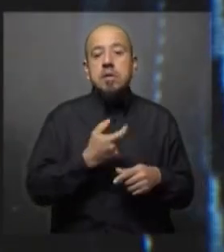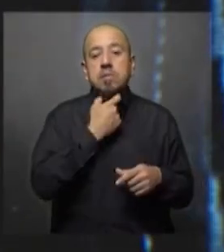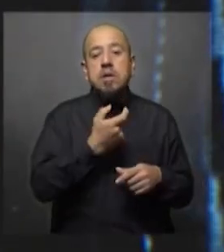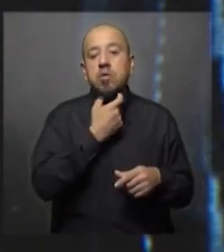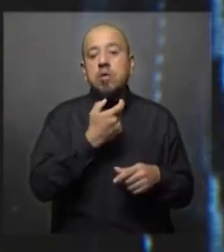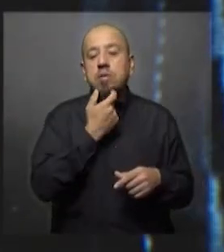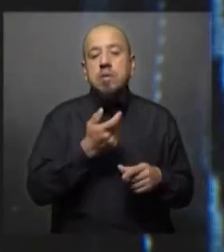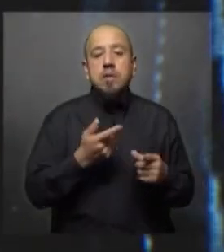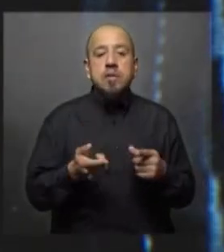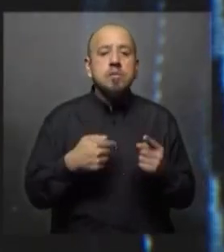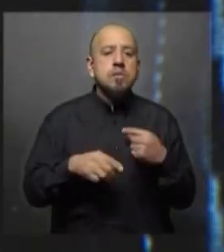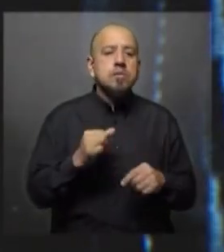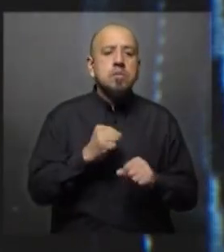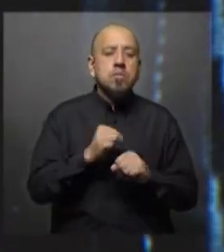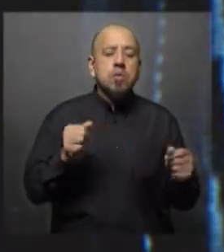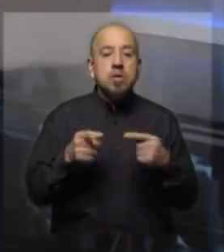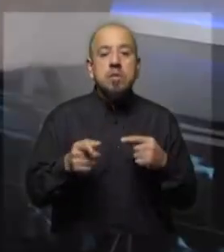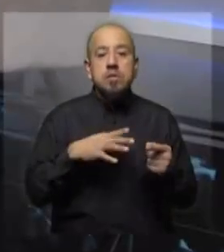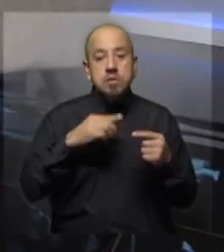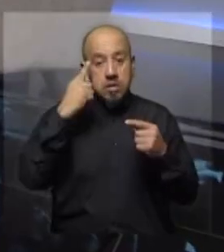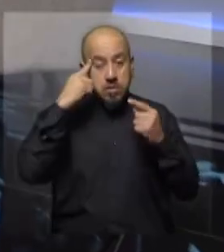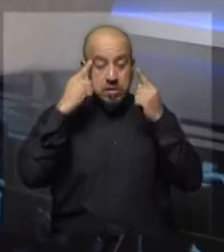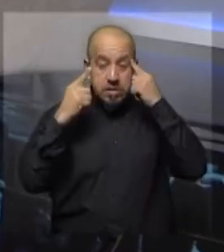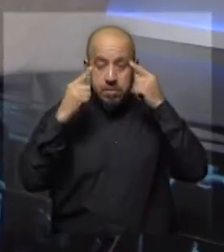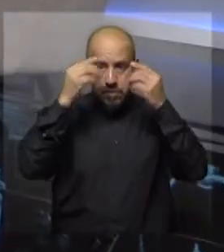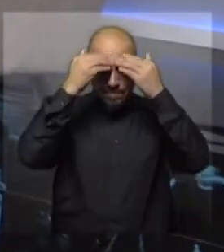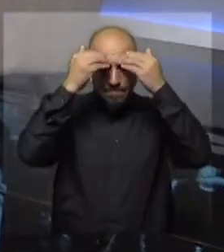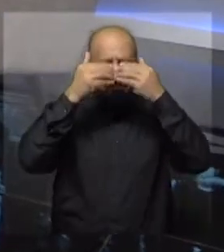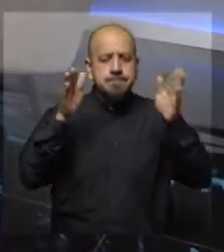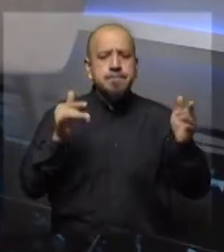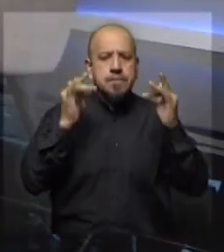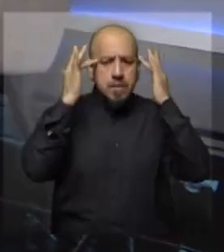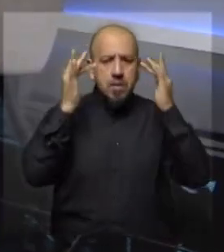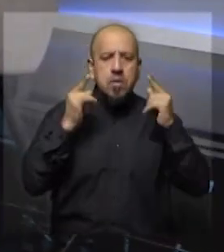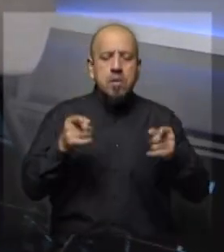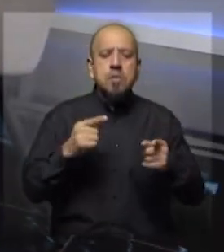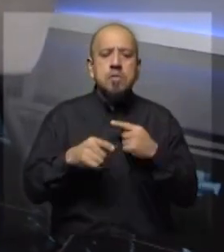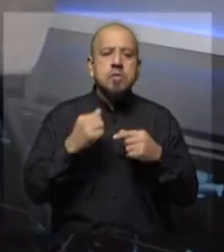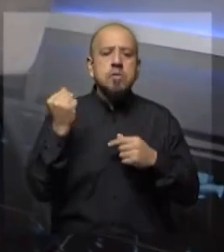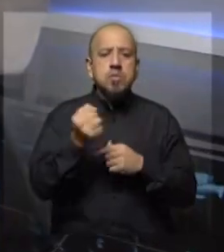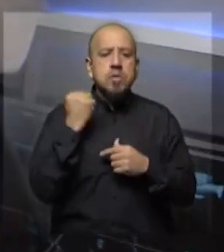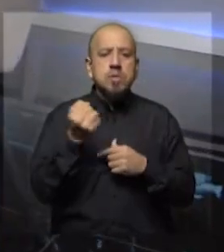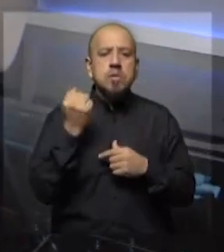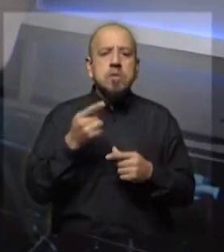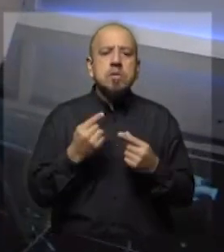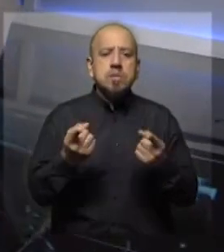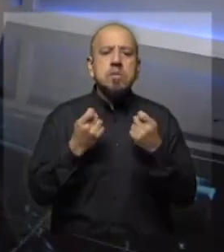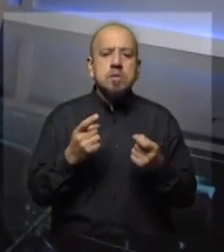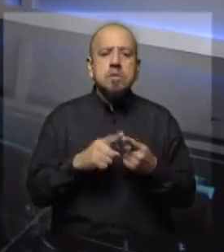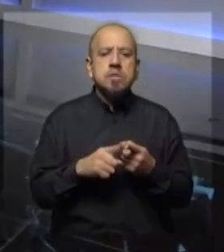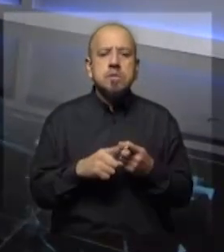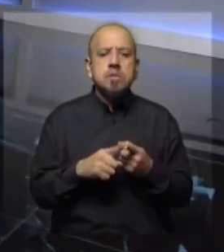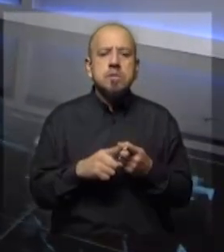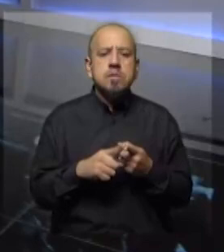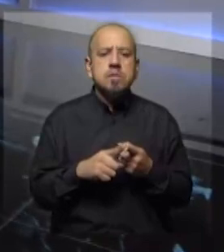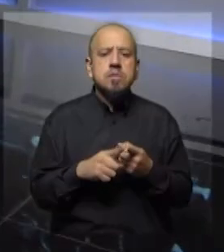este que nos puedan abrir el pensamiento abrir el campo educativo es absolutamente es fundamental imprescindible Pablo